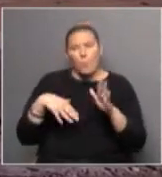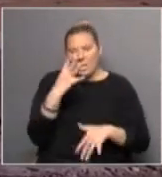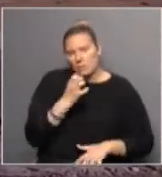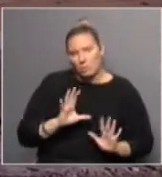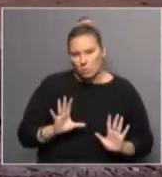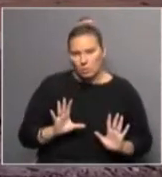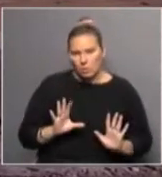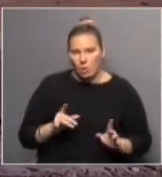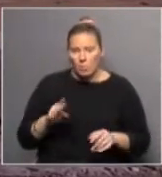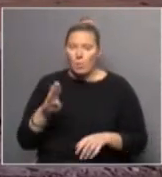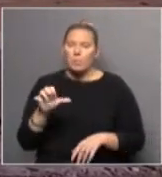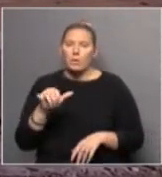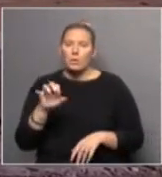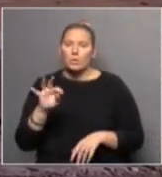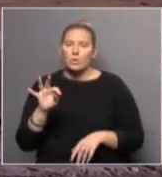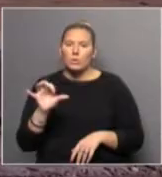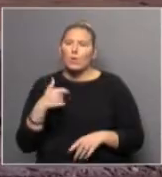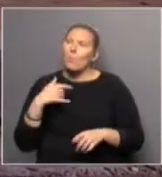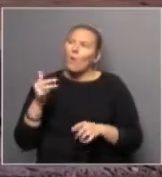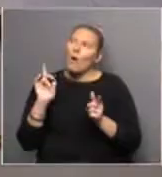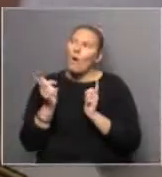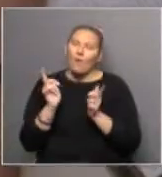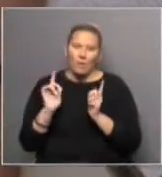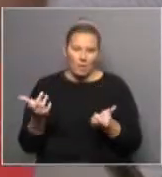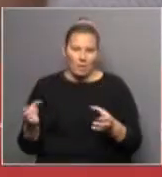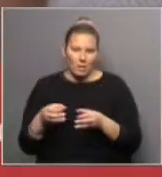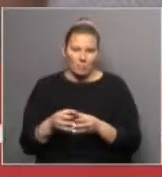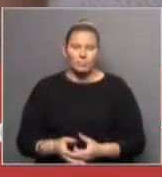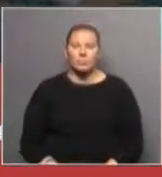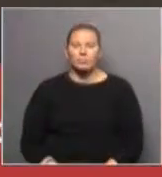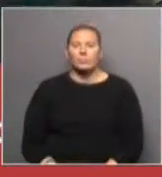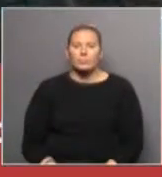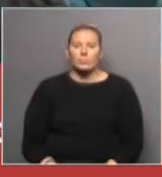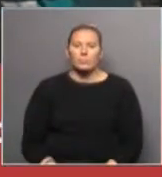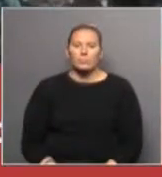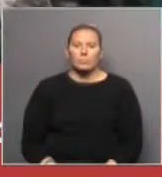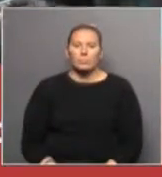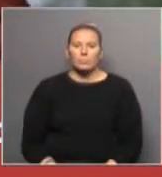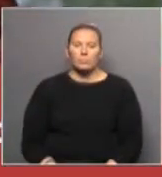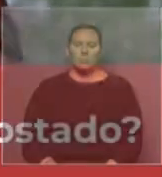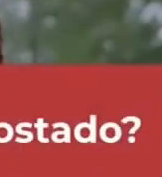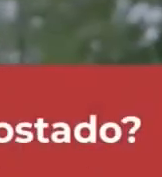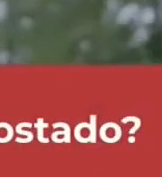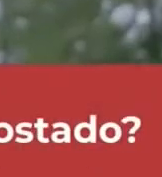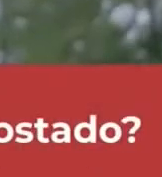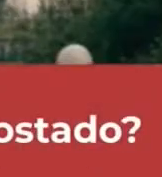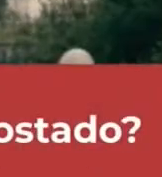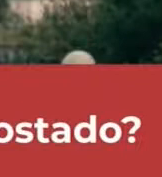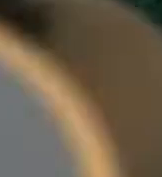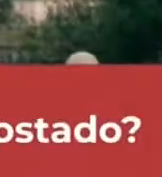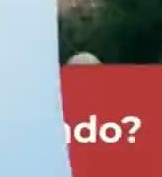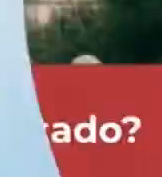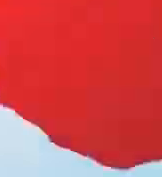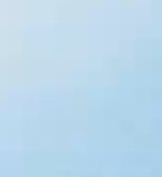serios. El Peyote es como un espacio para el chiveo que es atractivo. No está escrito en ningún lado que yo tenga que tenerte permanentemente mente